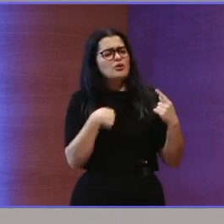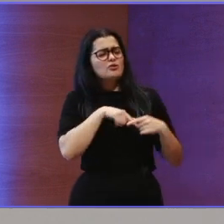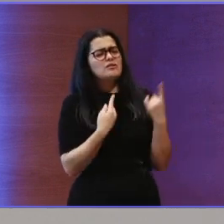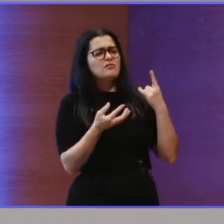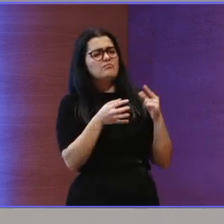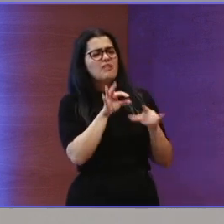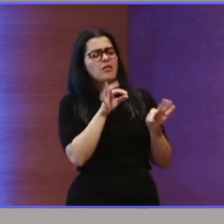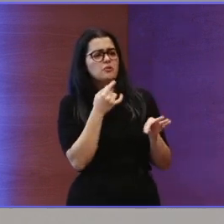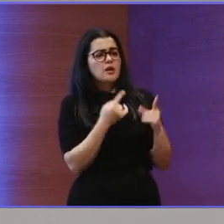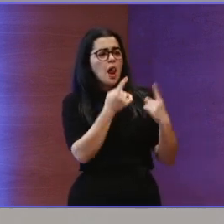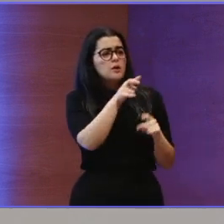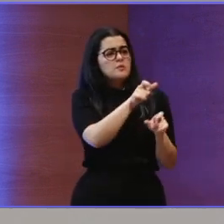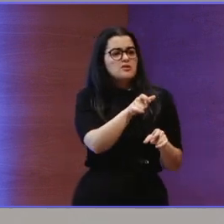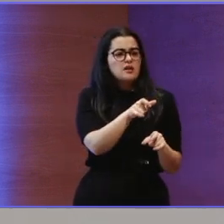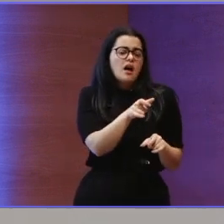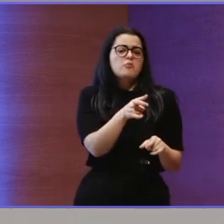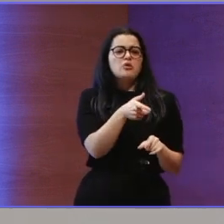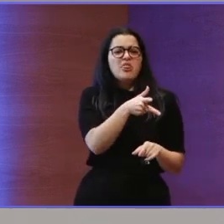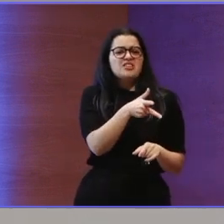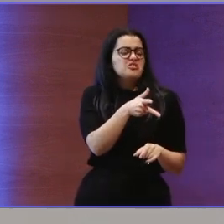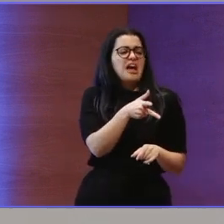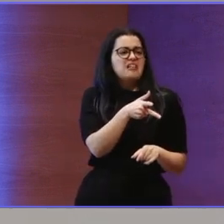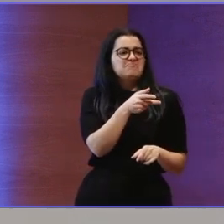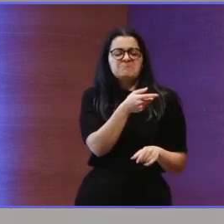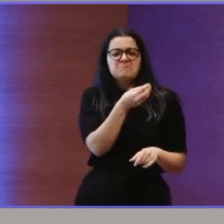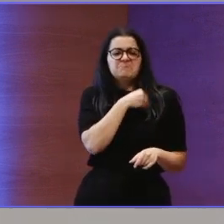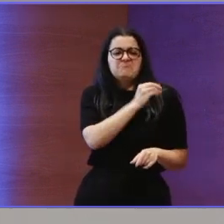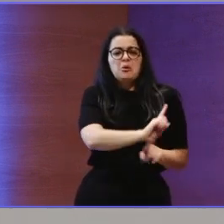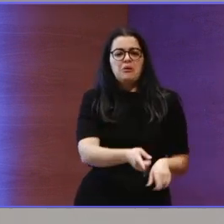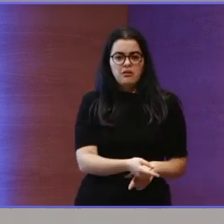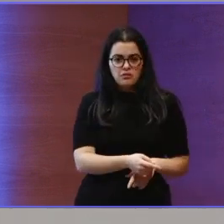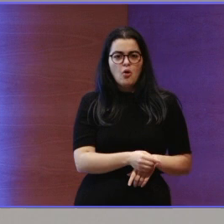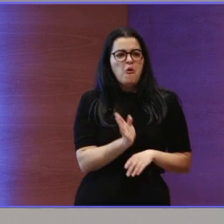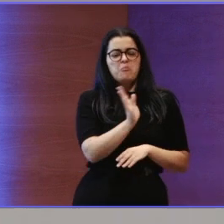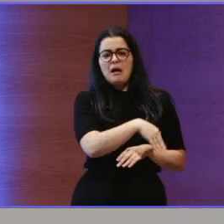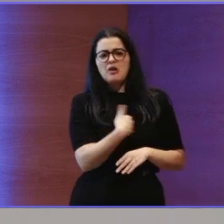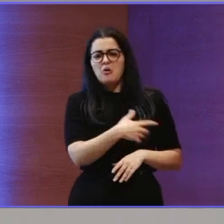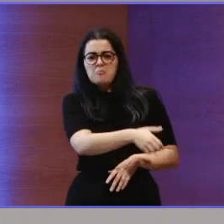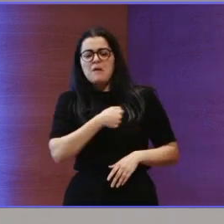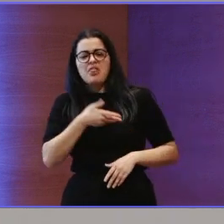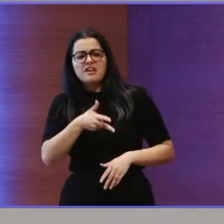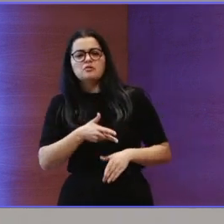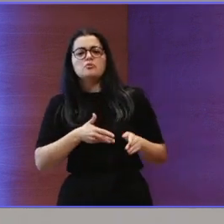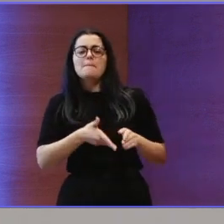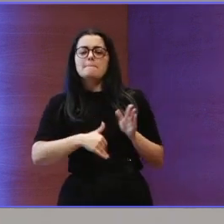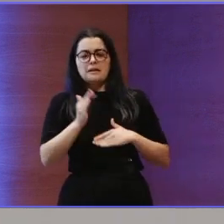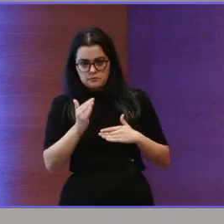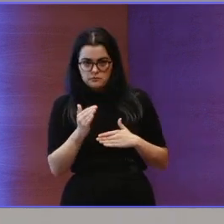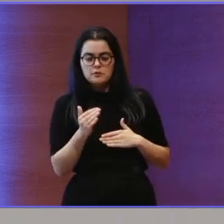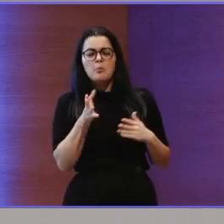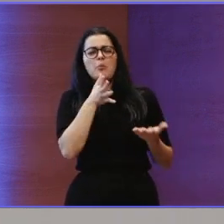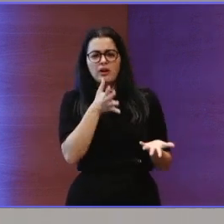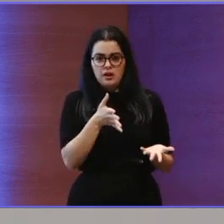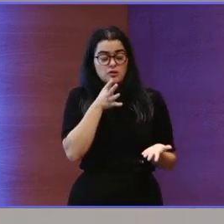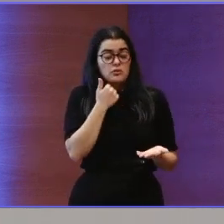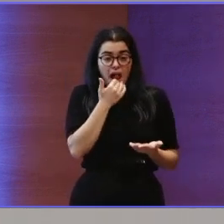ciudadanas son menos legítimos de unos derechos que otras no Y eso está afectando no sé si es una variable que se pueda eh aislar o no